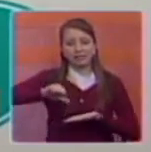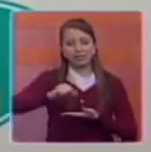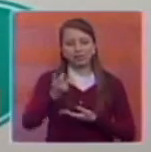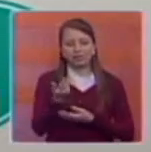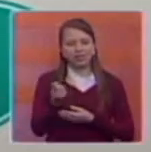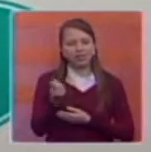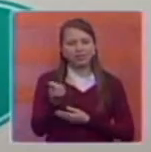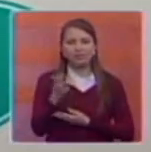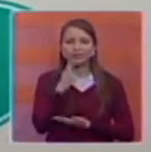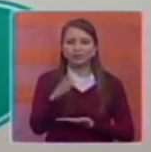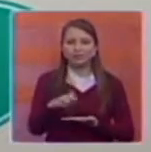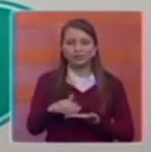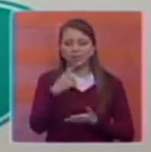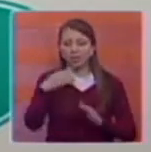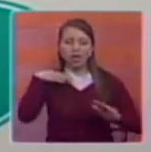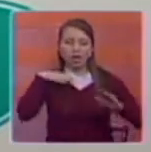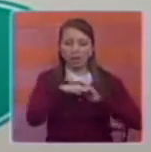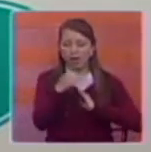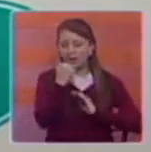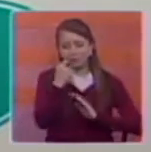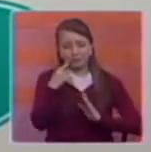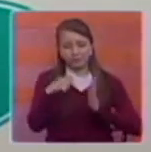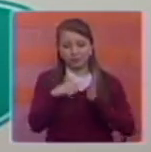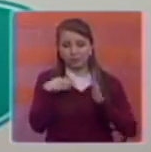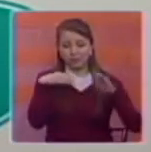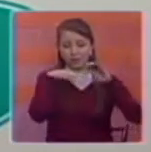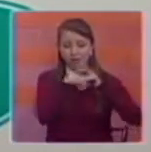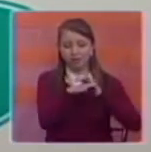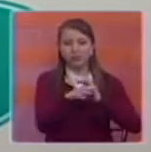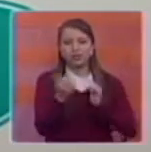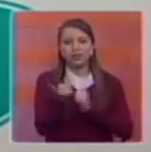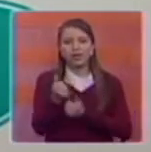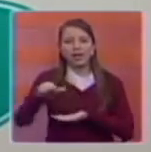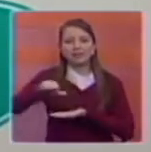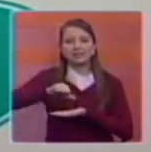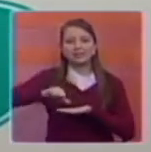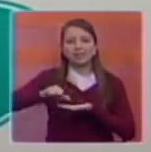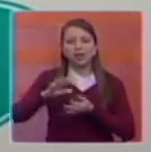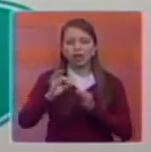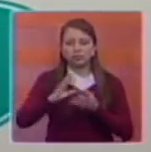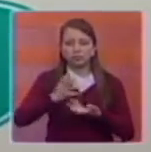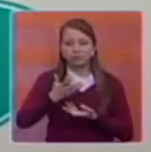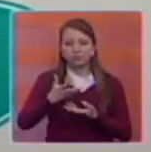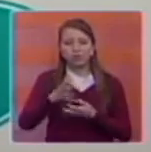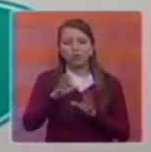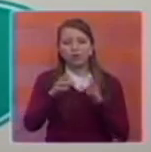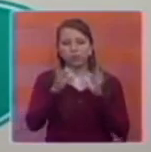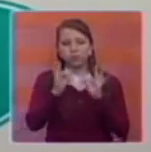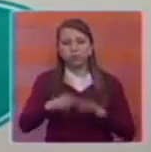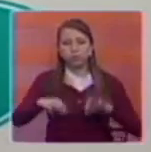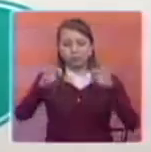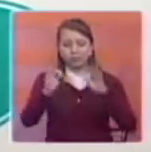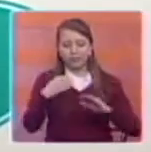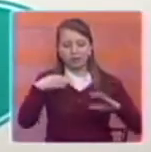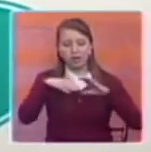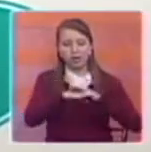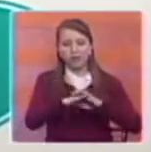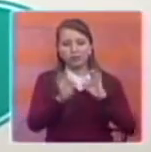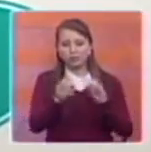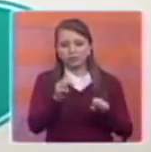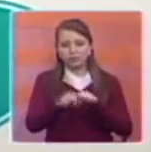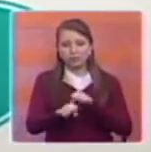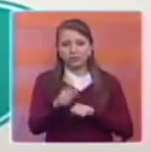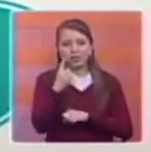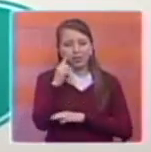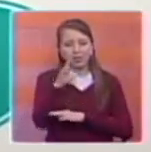dedo. Por ejemplo, si voy a dejar este aguacate, se unta el dedo y le pasa. O si lo envuelve en un plástico, no le va a pasar nada, no se le va a oxidar. Lo que sí